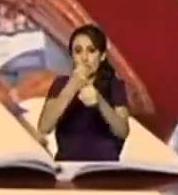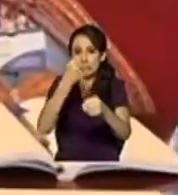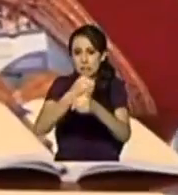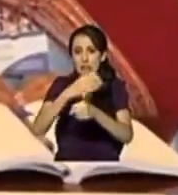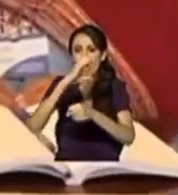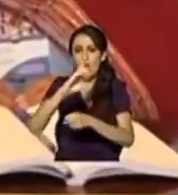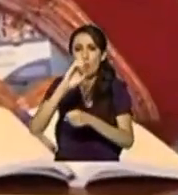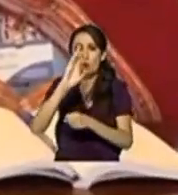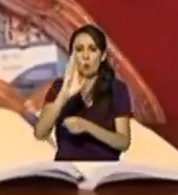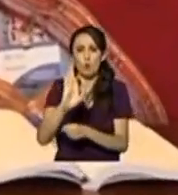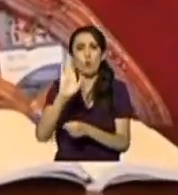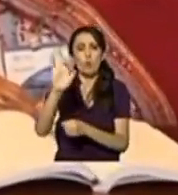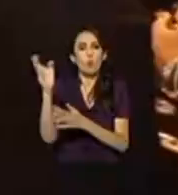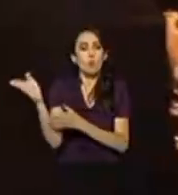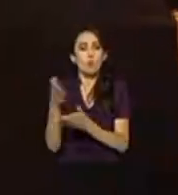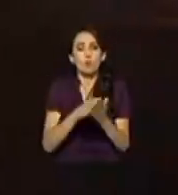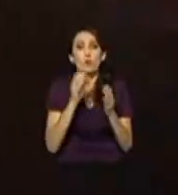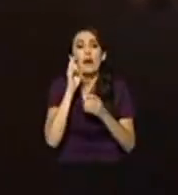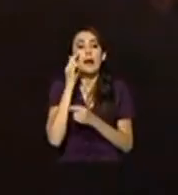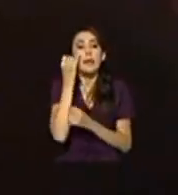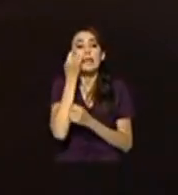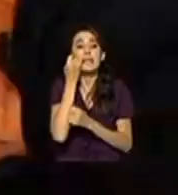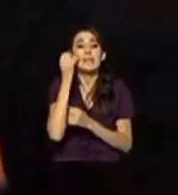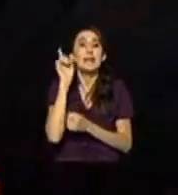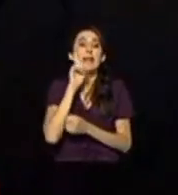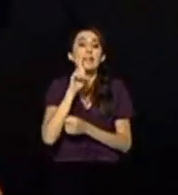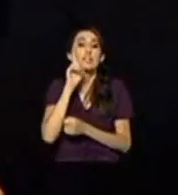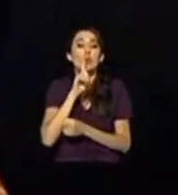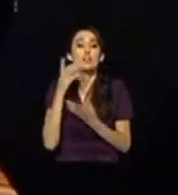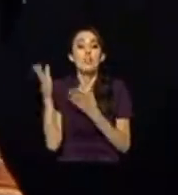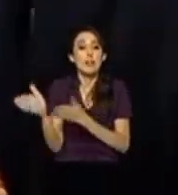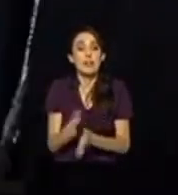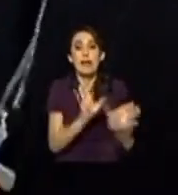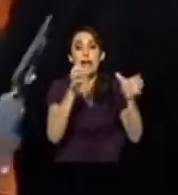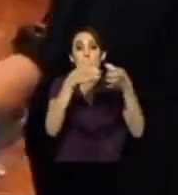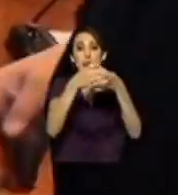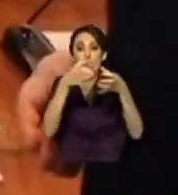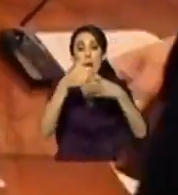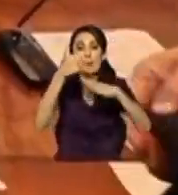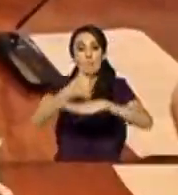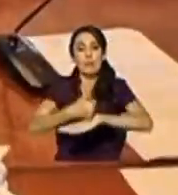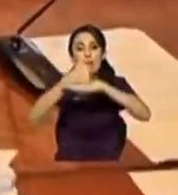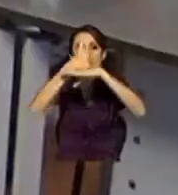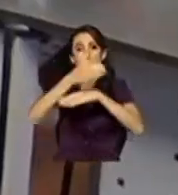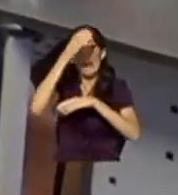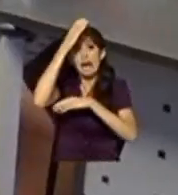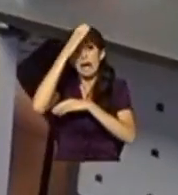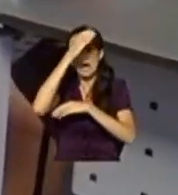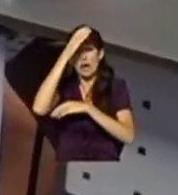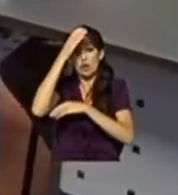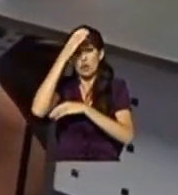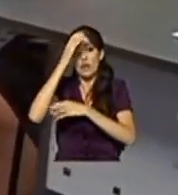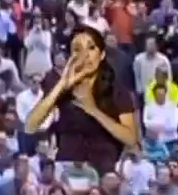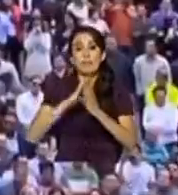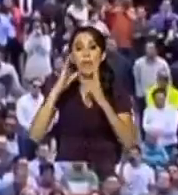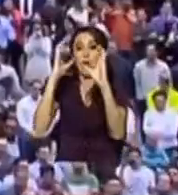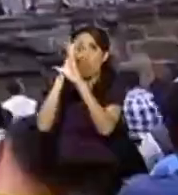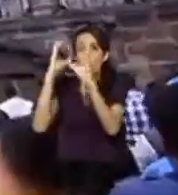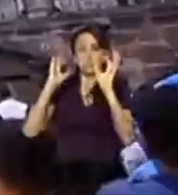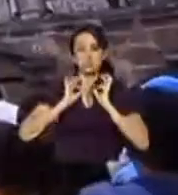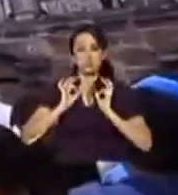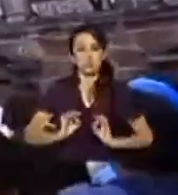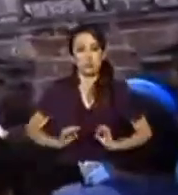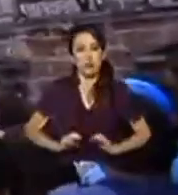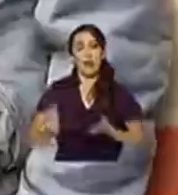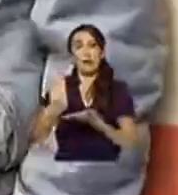de Organizaciones Campesinas, Indígenas y Negras FENOCIN, la Conferencia Episcopal Ecuatoriana, los transportistas, los